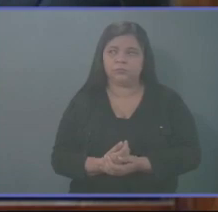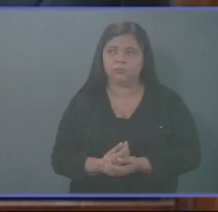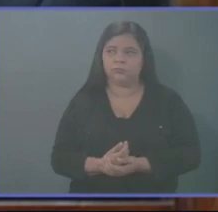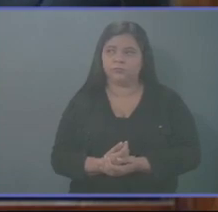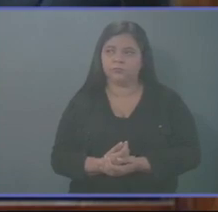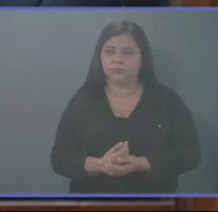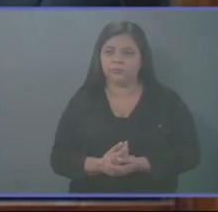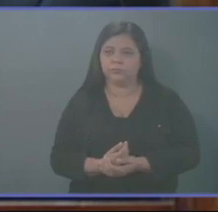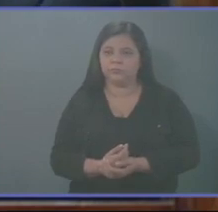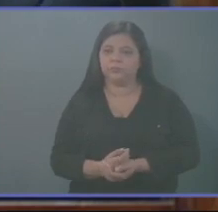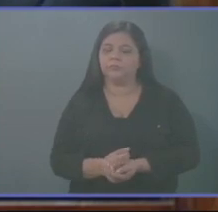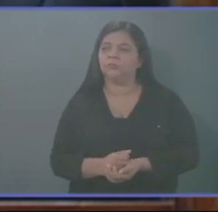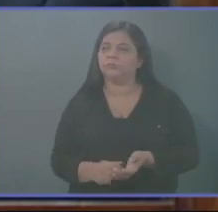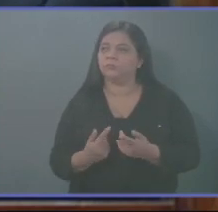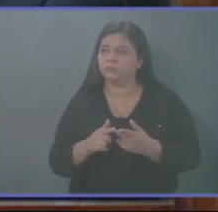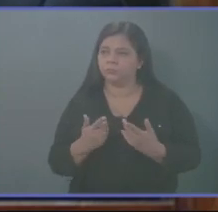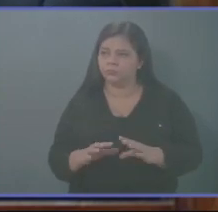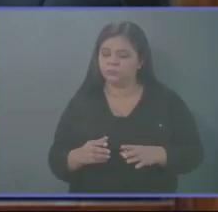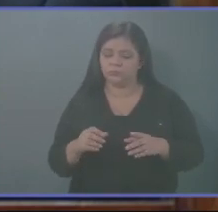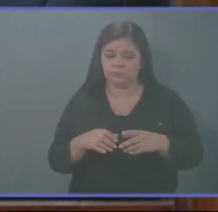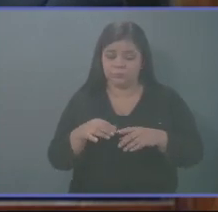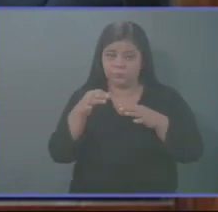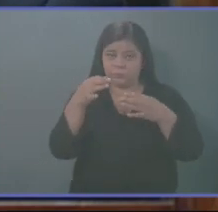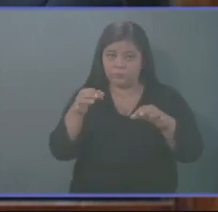El verbo rector, pagaré,